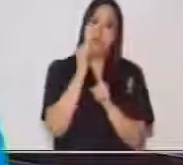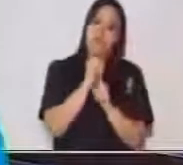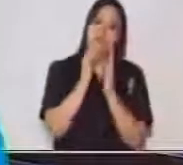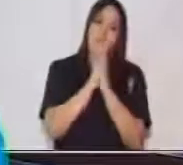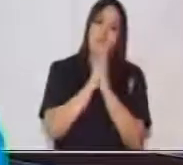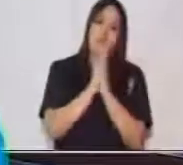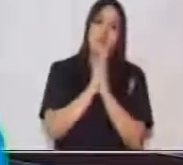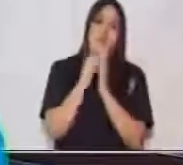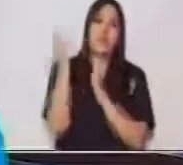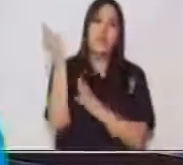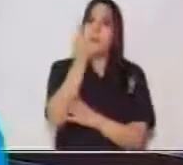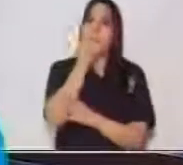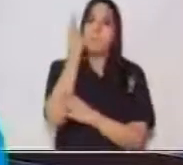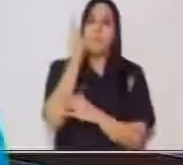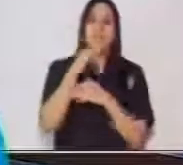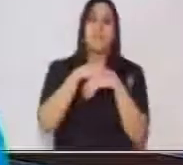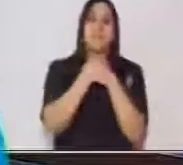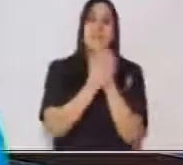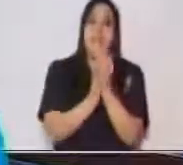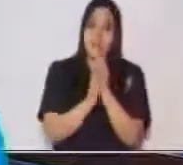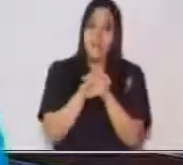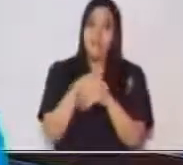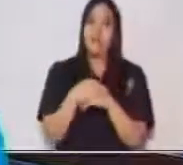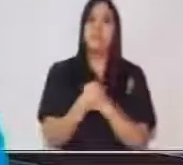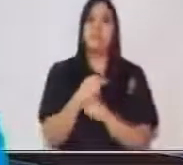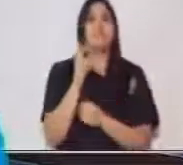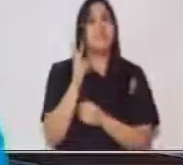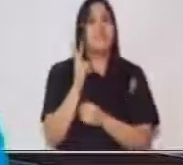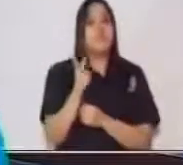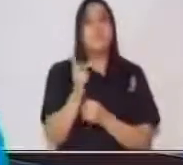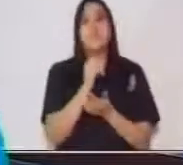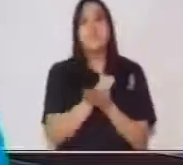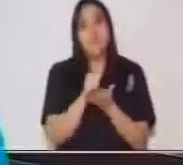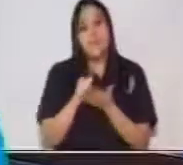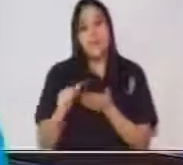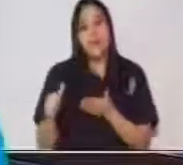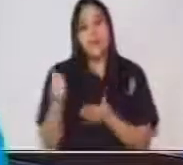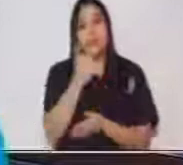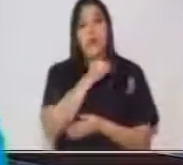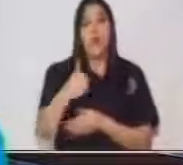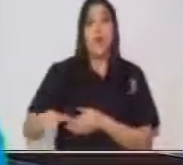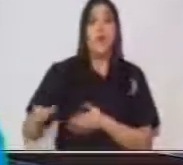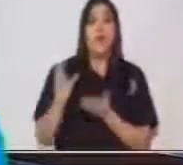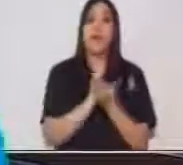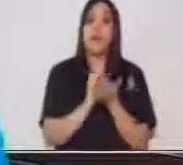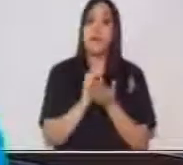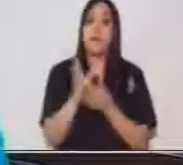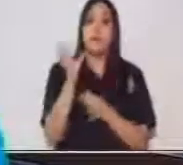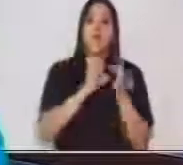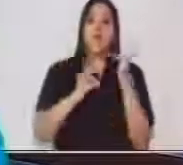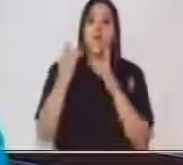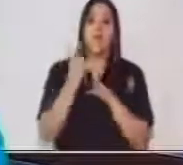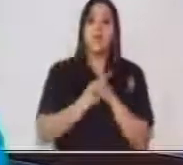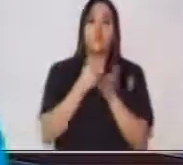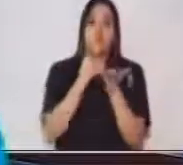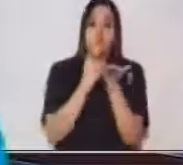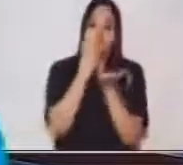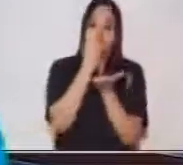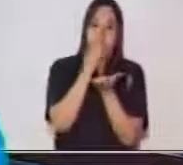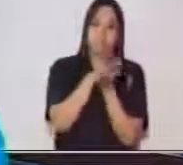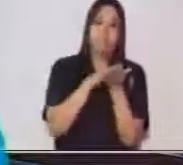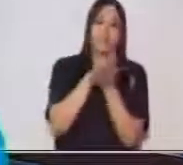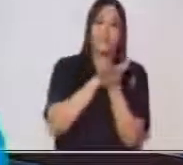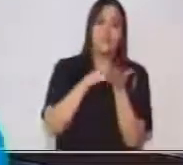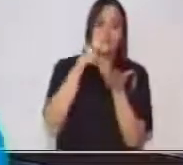más importante, lavarte constantemente tus manos con agua y jabón o utilizar gel, ya que esto